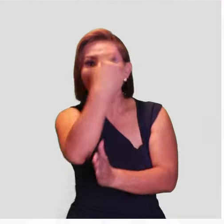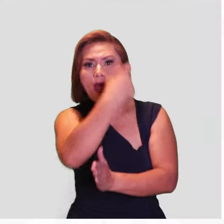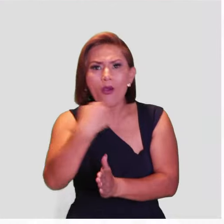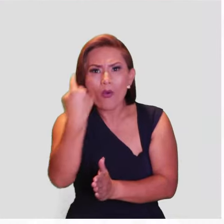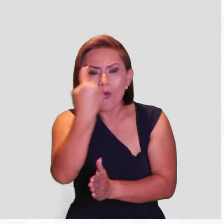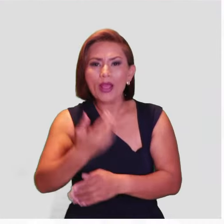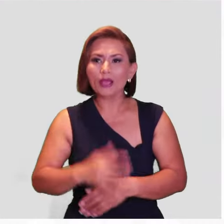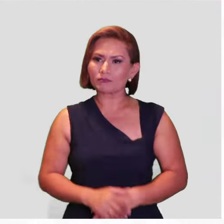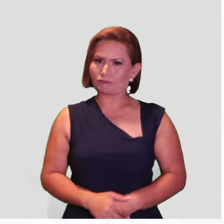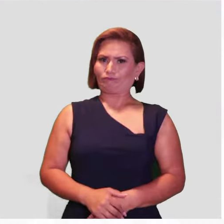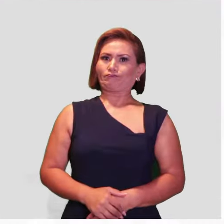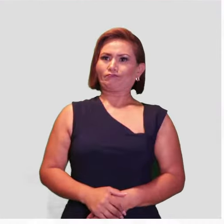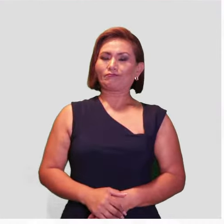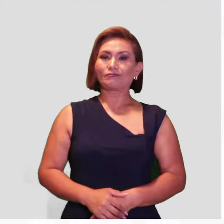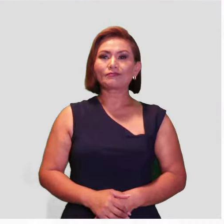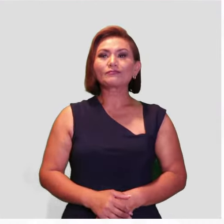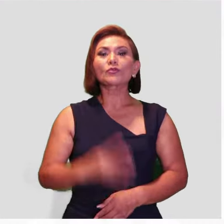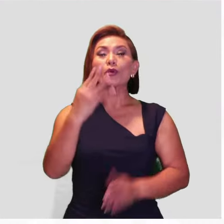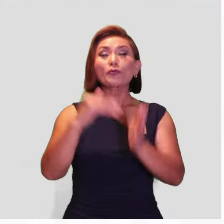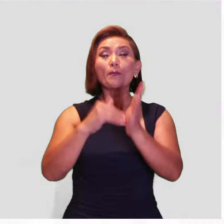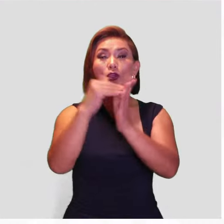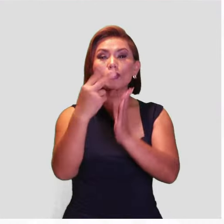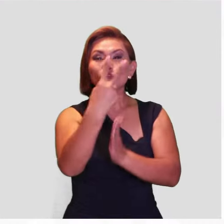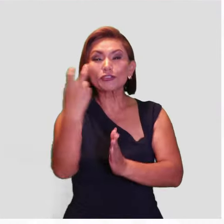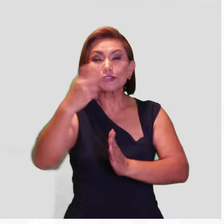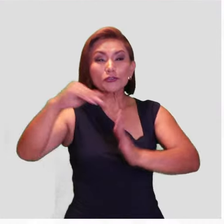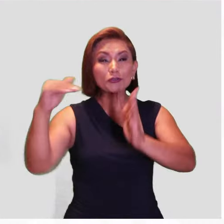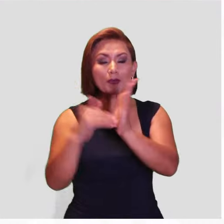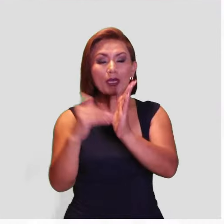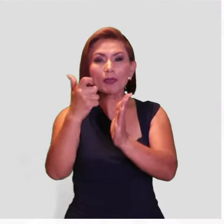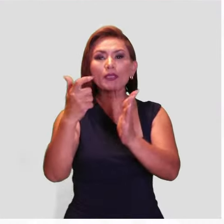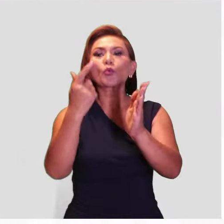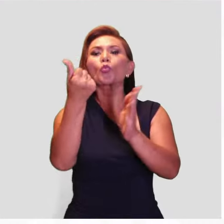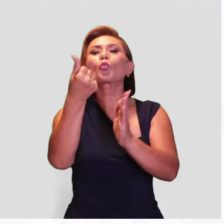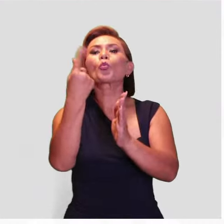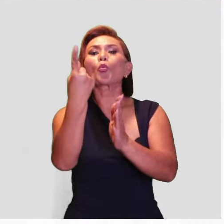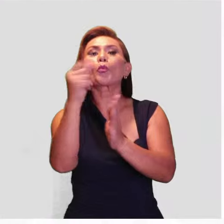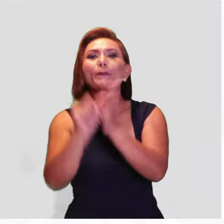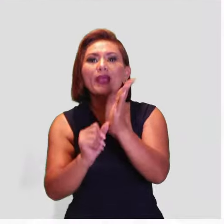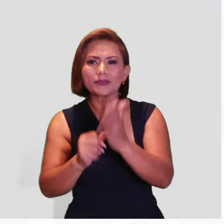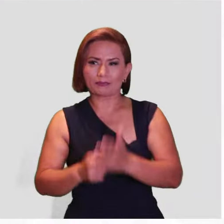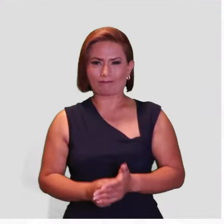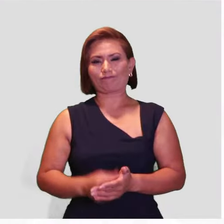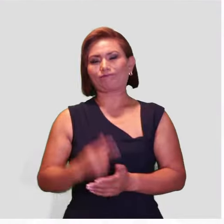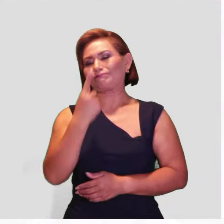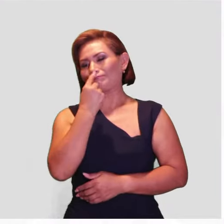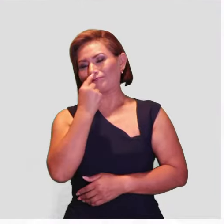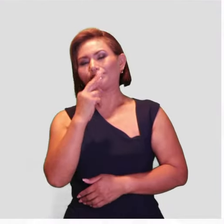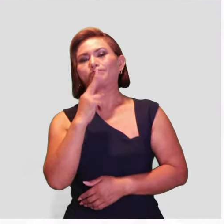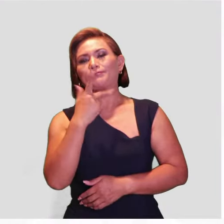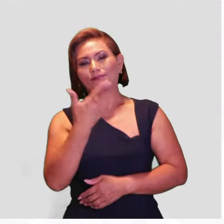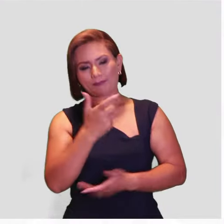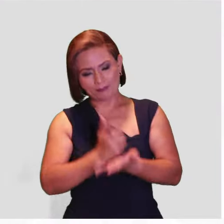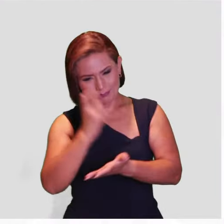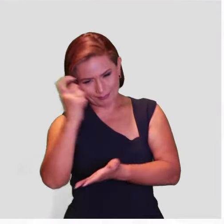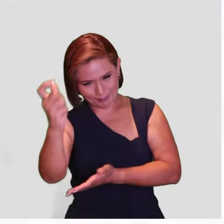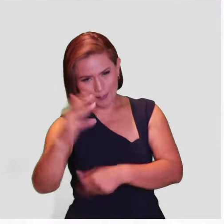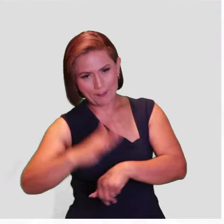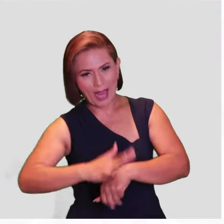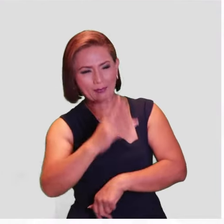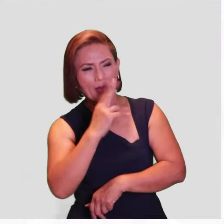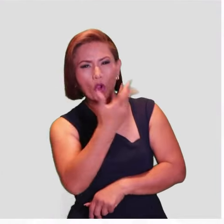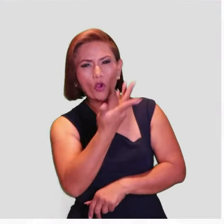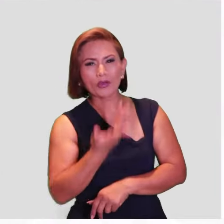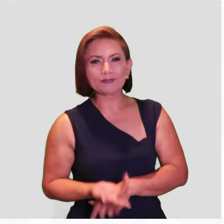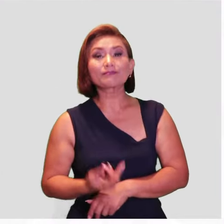al mes serían 4,200,000 pesos, que sería mejor invertirlo en más policías y mejor pagados. Es decir, una